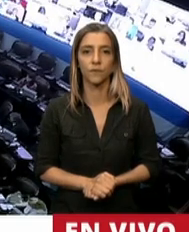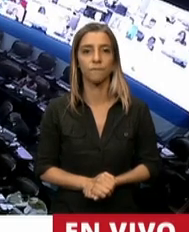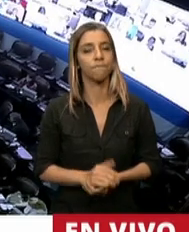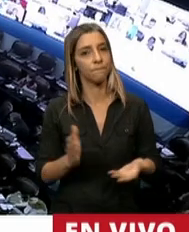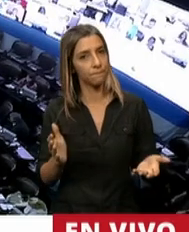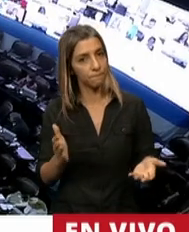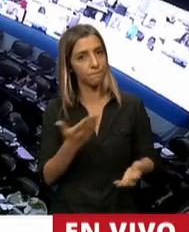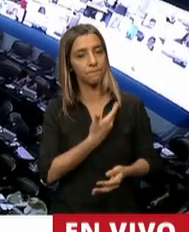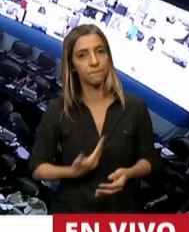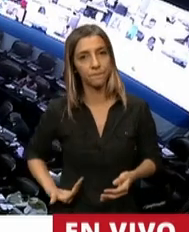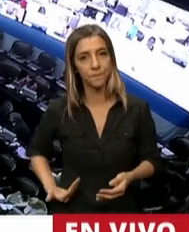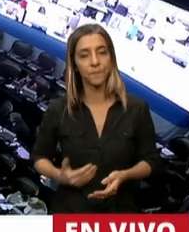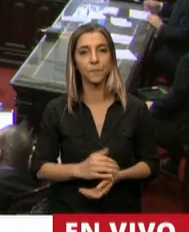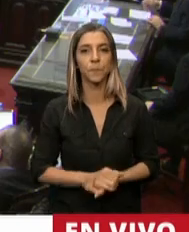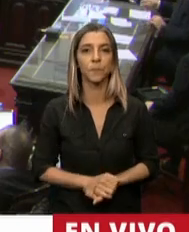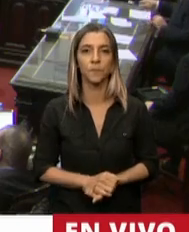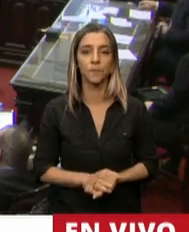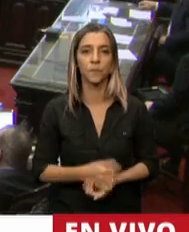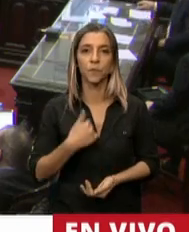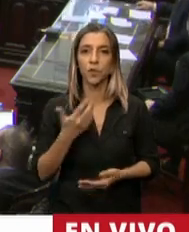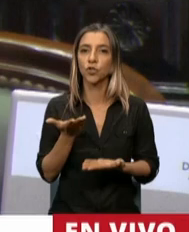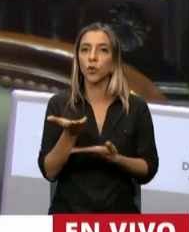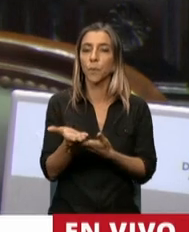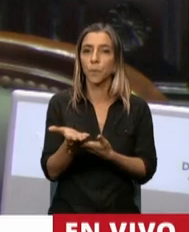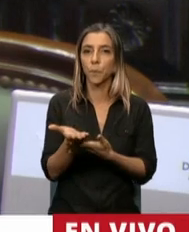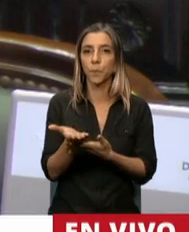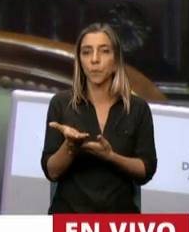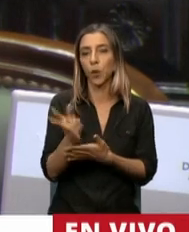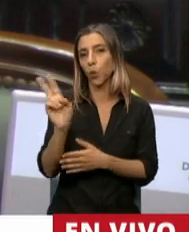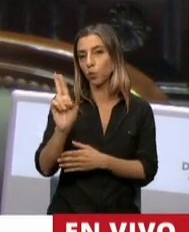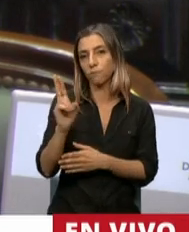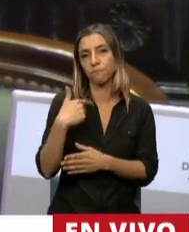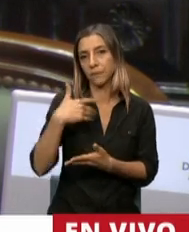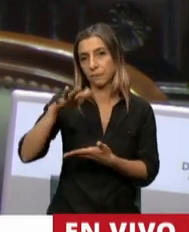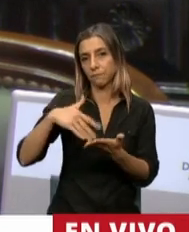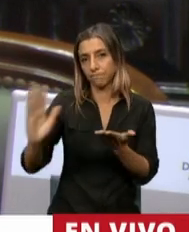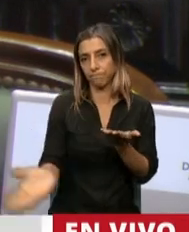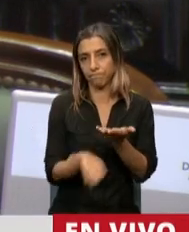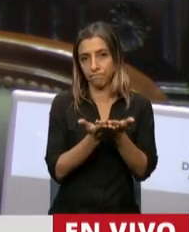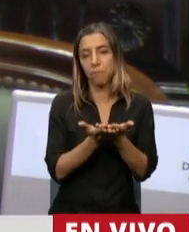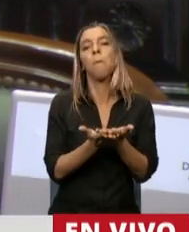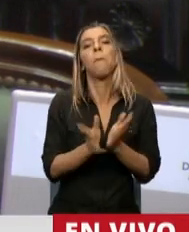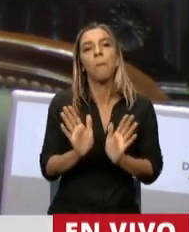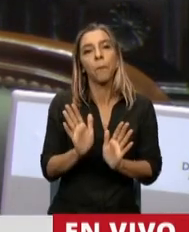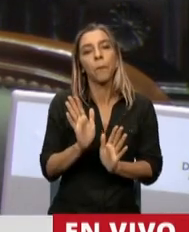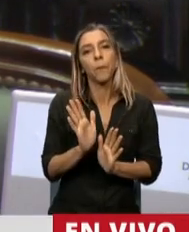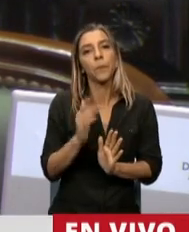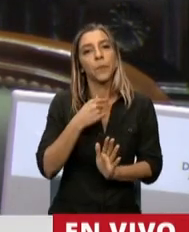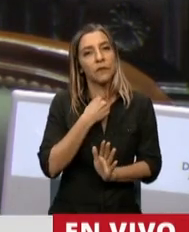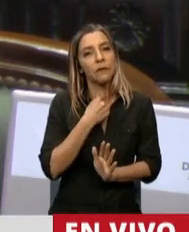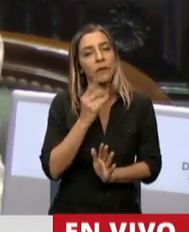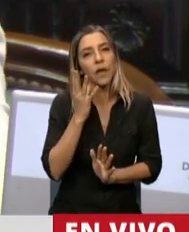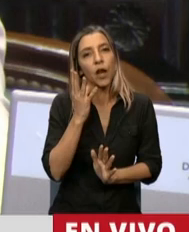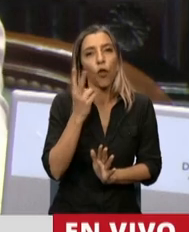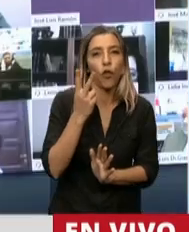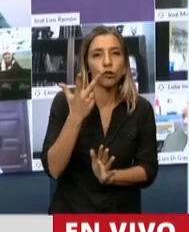Bueno, presidente, yo voy a pedir autorización para hacer inserción, pero voy a hacer dos o tres consideraciones